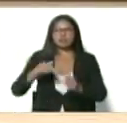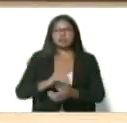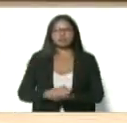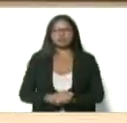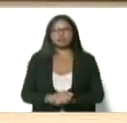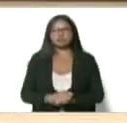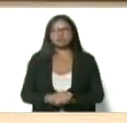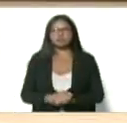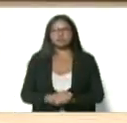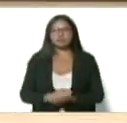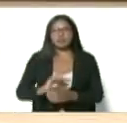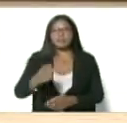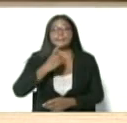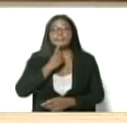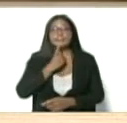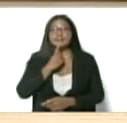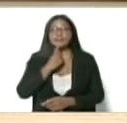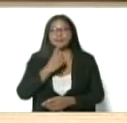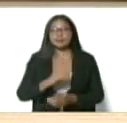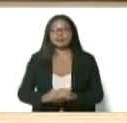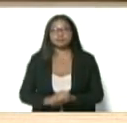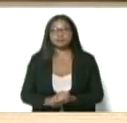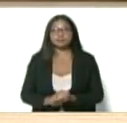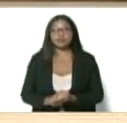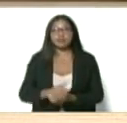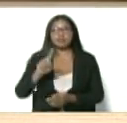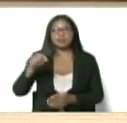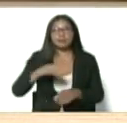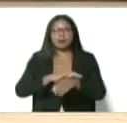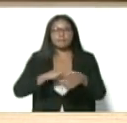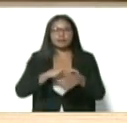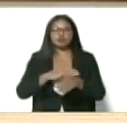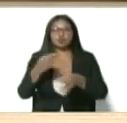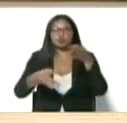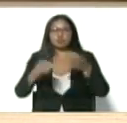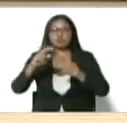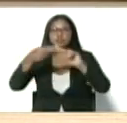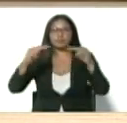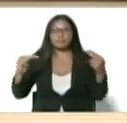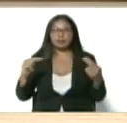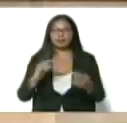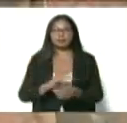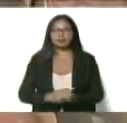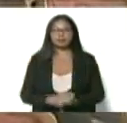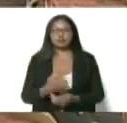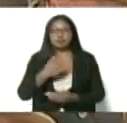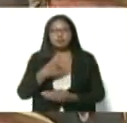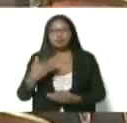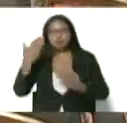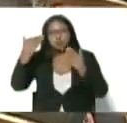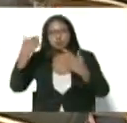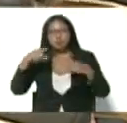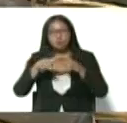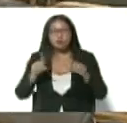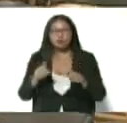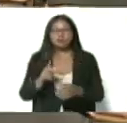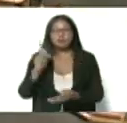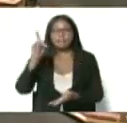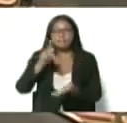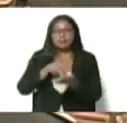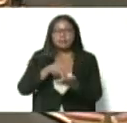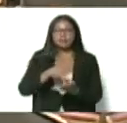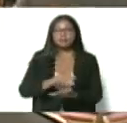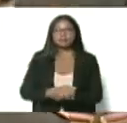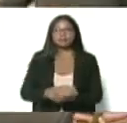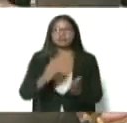jefe vladimir padrino lópez la almirante en jefe karmen theresa me leen de arriba quiero saludar la presencia en pleno del